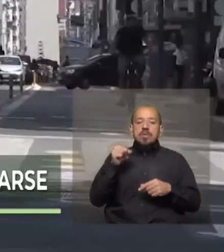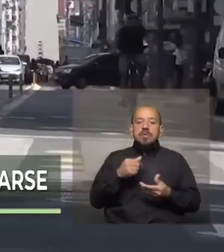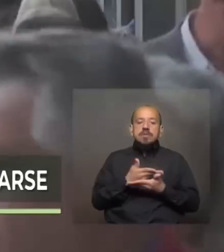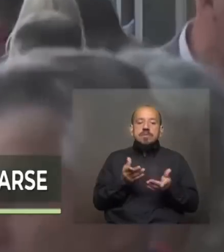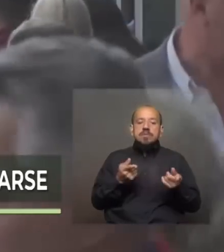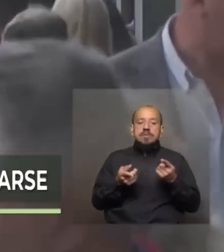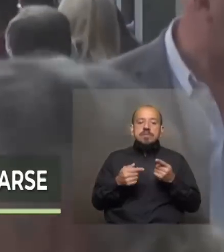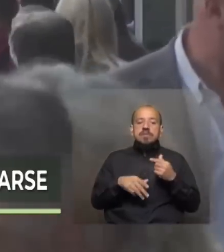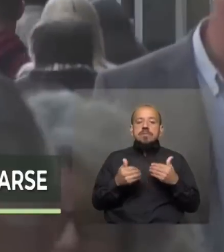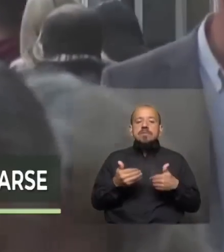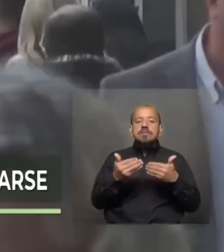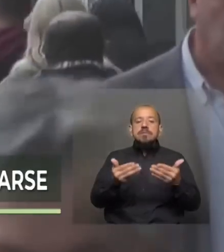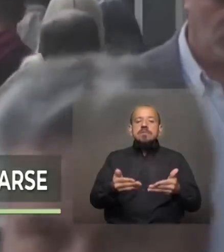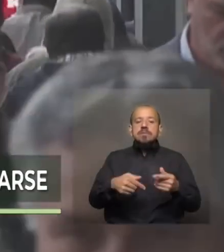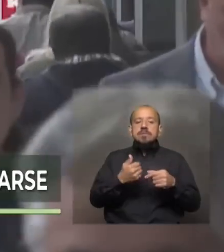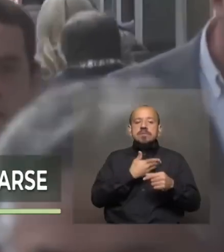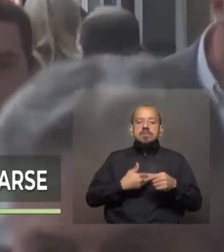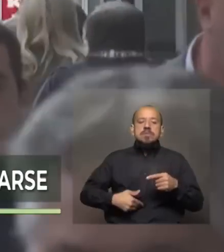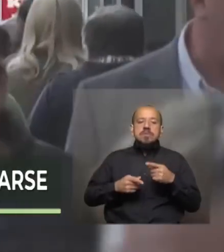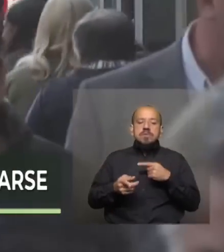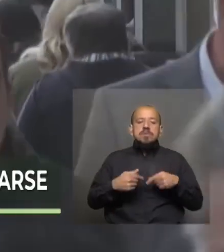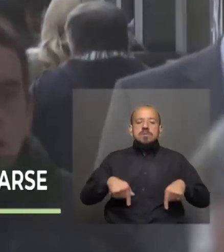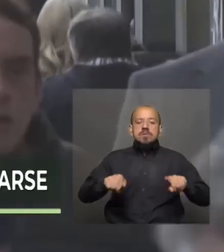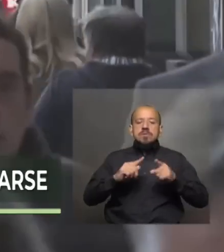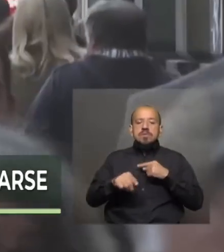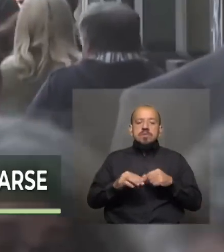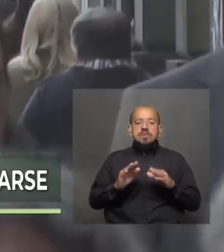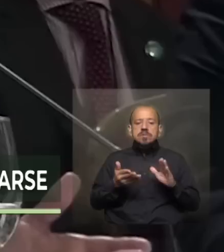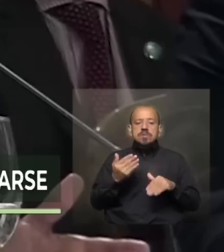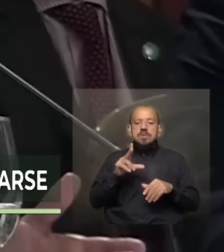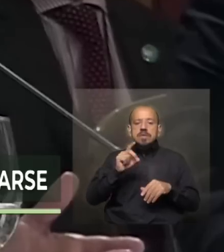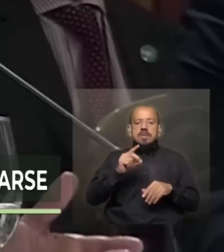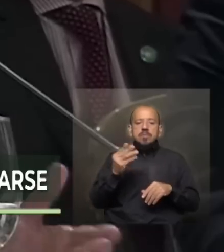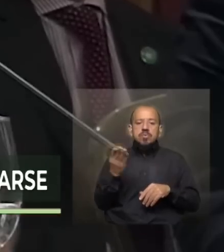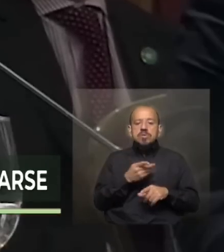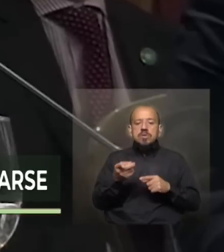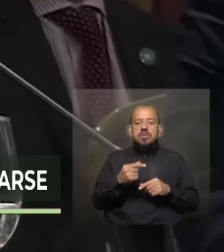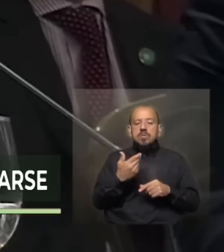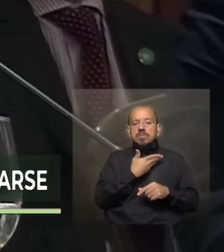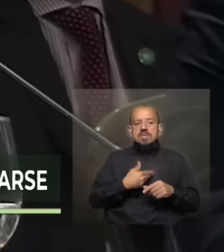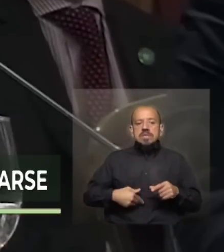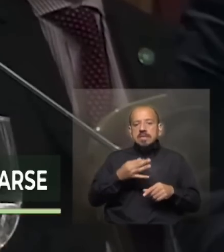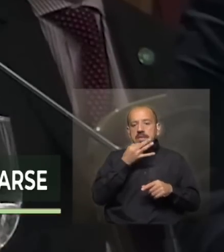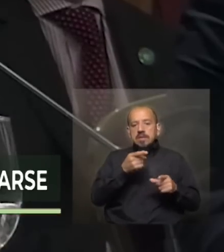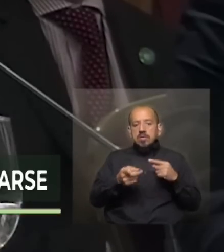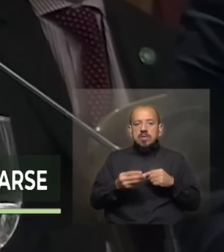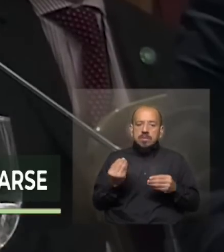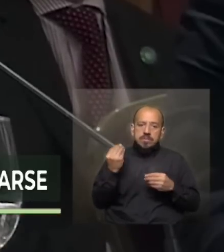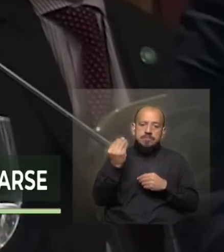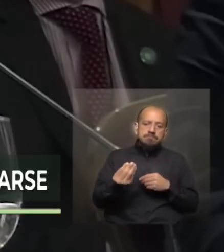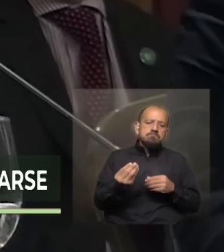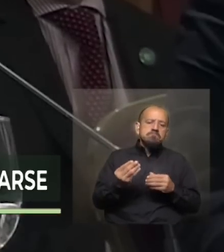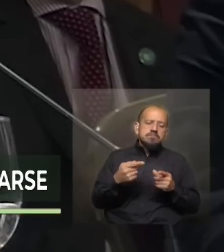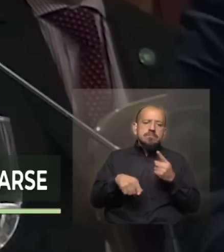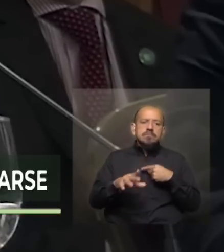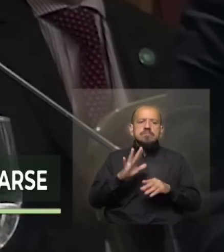en que en la recta final del período de gobierno su popularidad no supera el 30%, el presidente aseguró que dejará el cargo con la